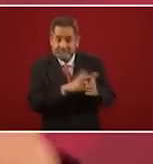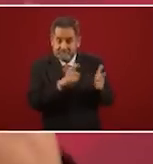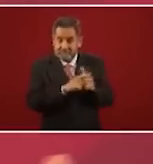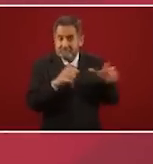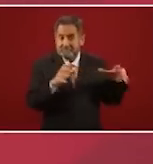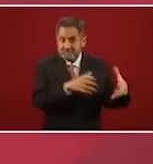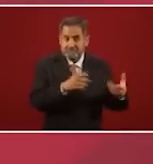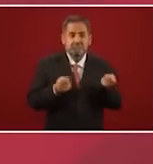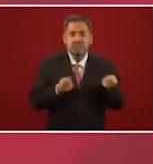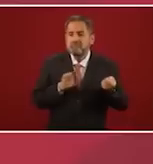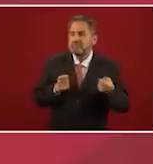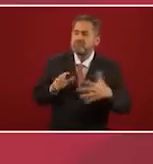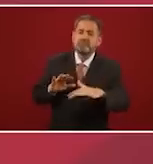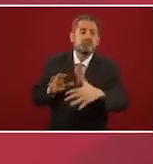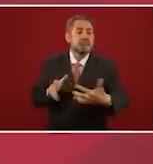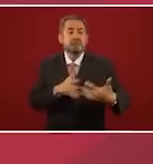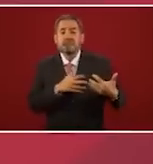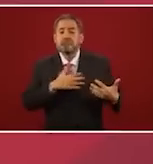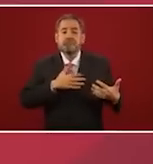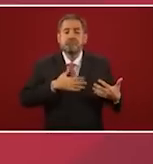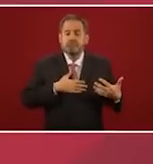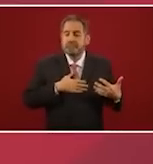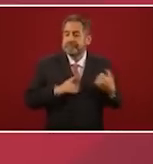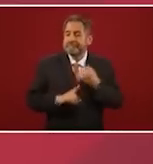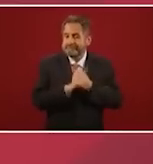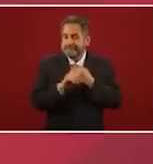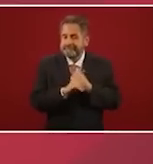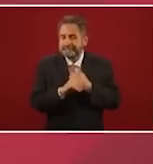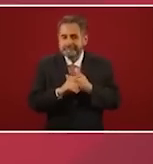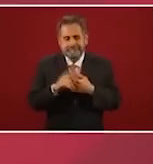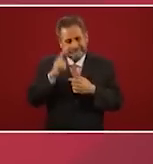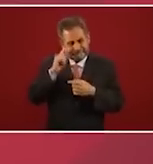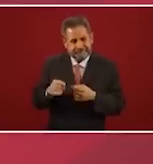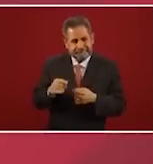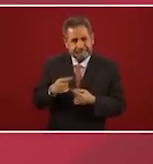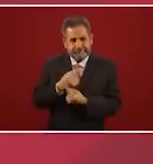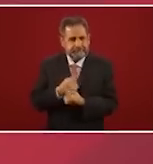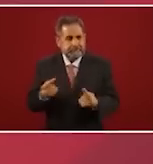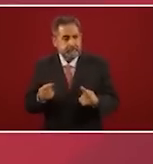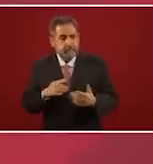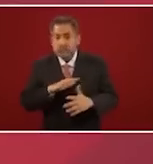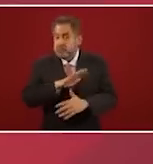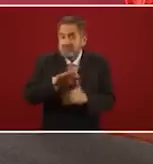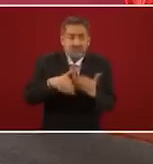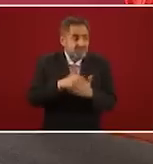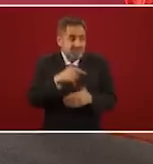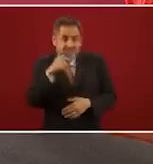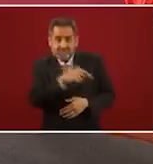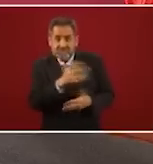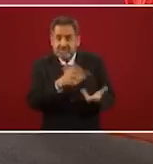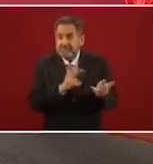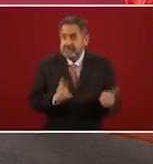la comercialización en México de los medicamentos contra el cáncer, de prácticamente todos.